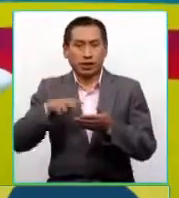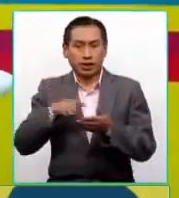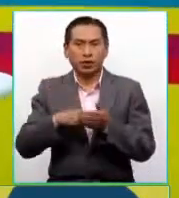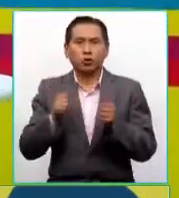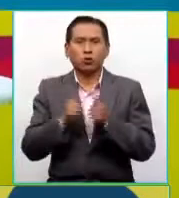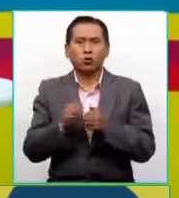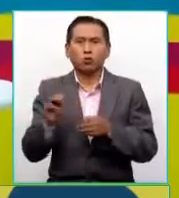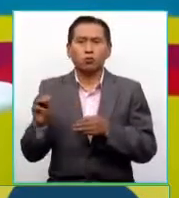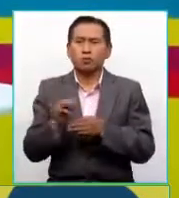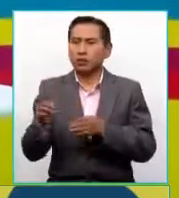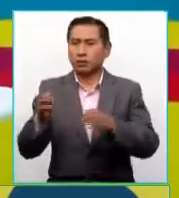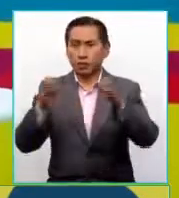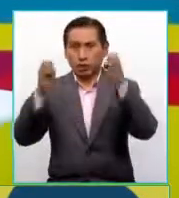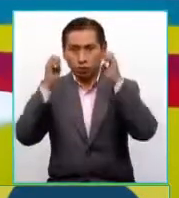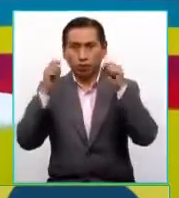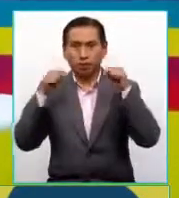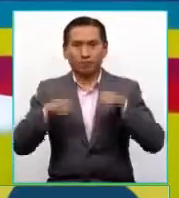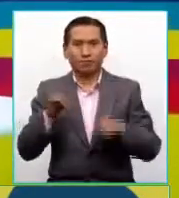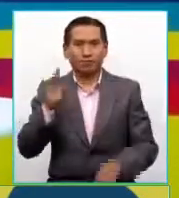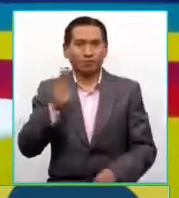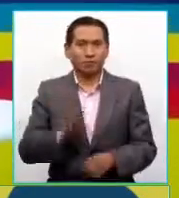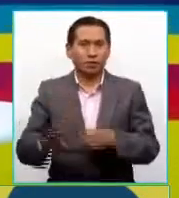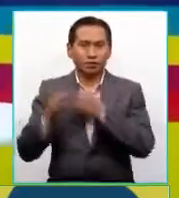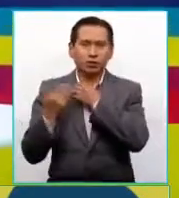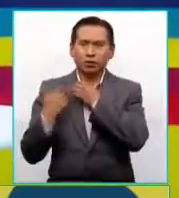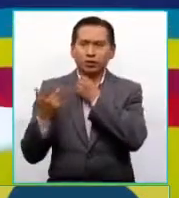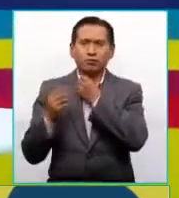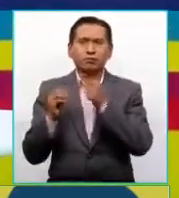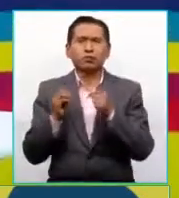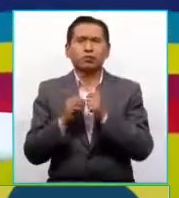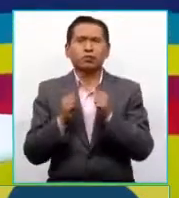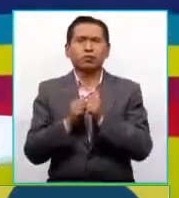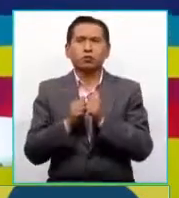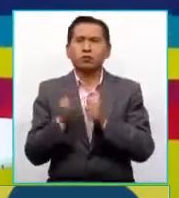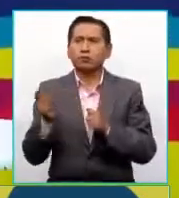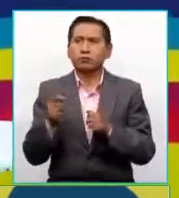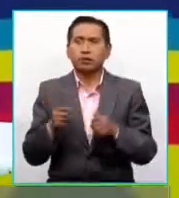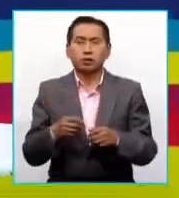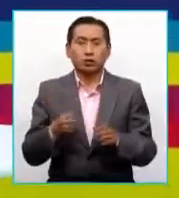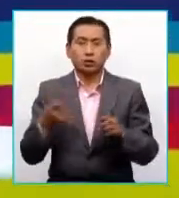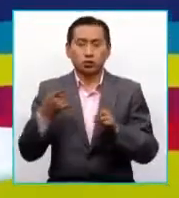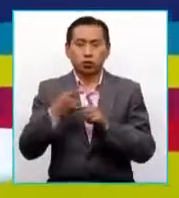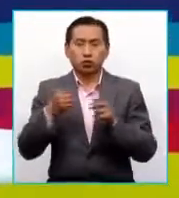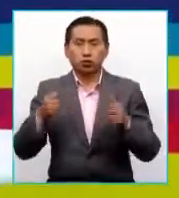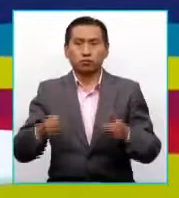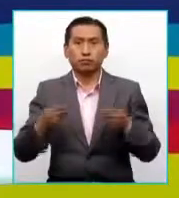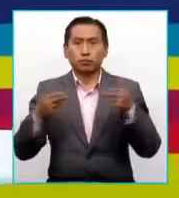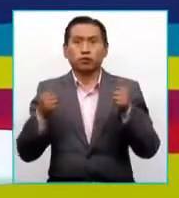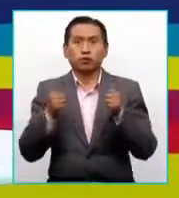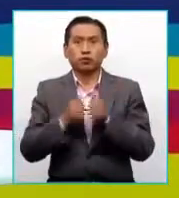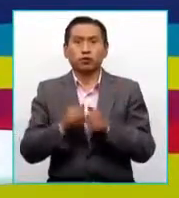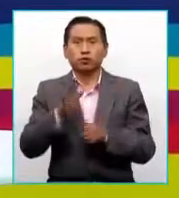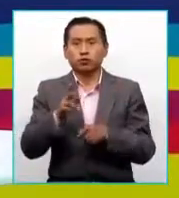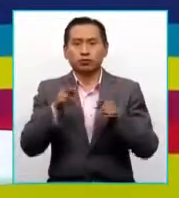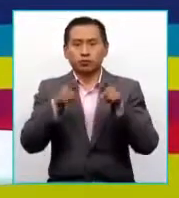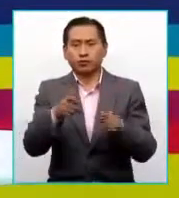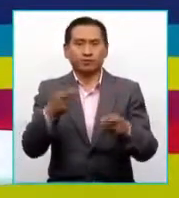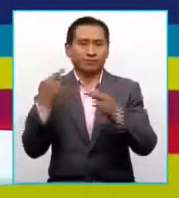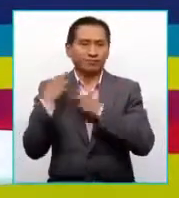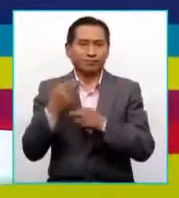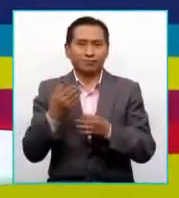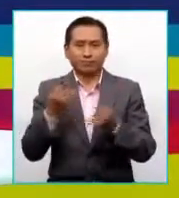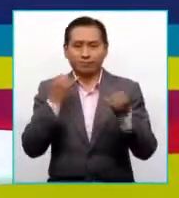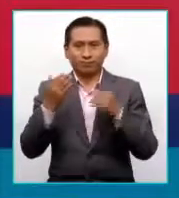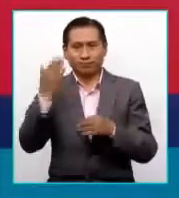del Ministerio de Educación de nuestro país, y en esta oportunidad nos encontramos a través de la plataforma Zoom enlazada con la persona indicada para conocer toda